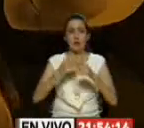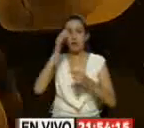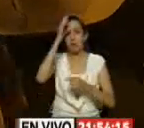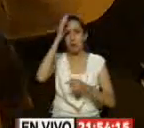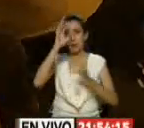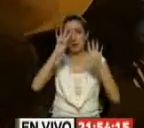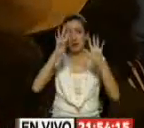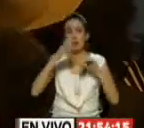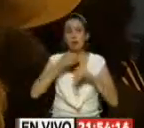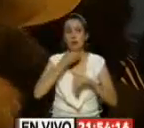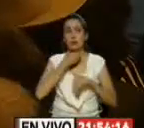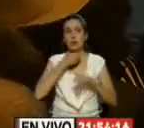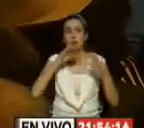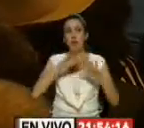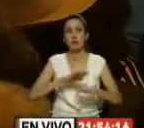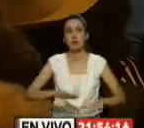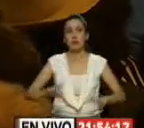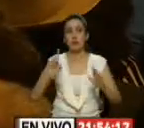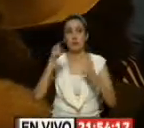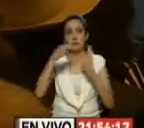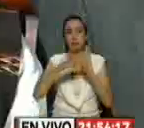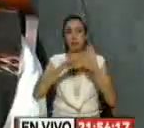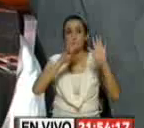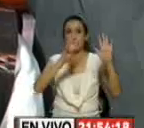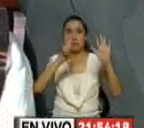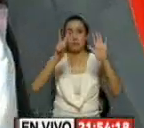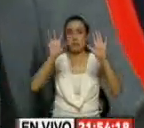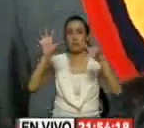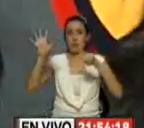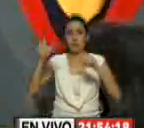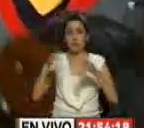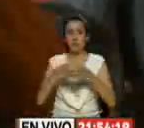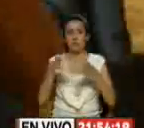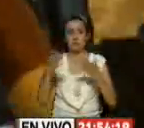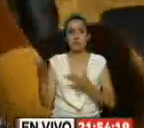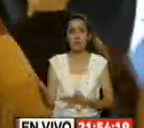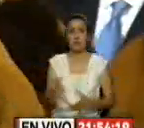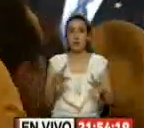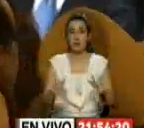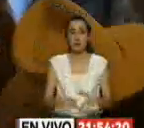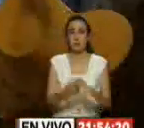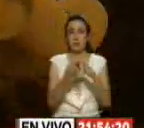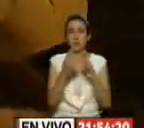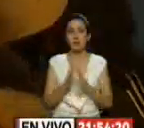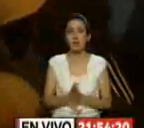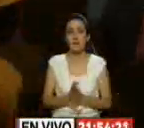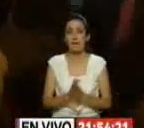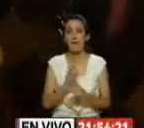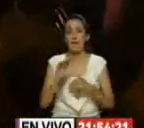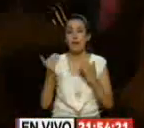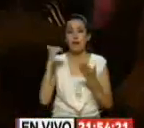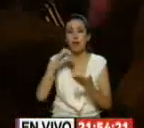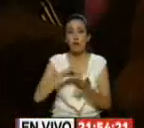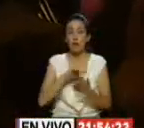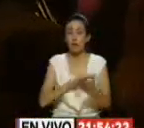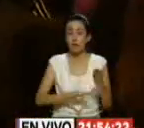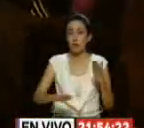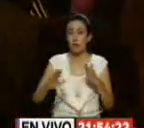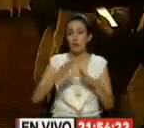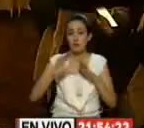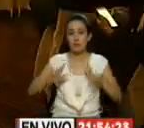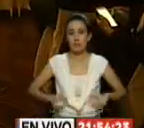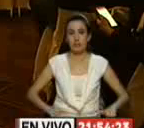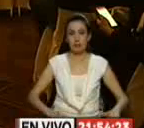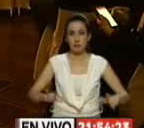9 de agosto de 1975 bajo el mandato del general Guillermo Rodríguez Lara. En su 28ª edición, el presidente